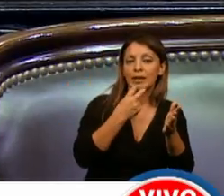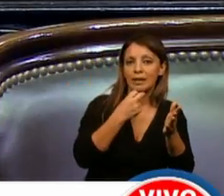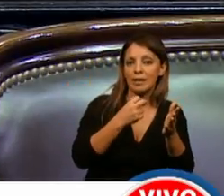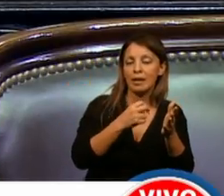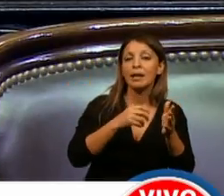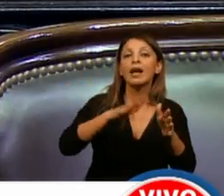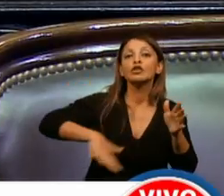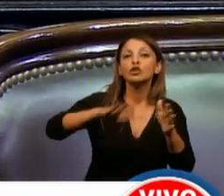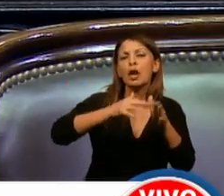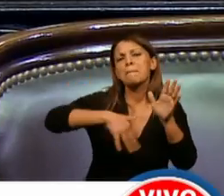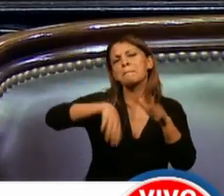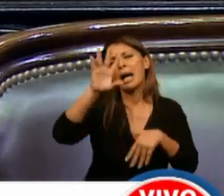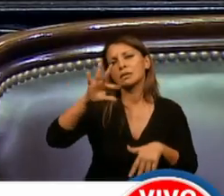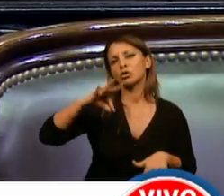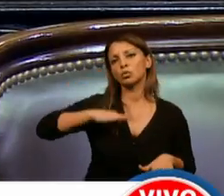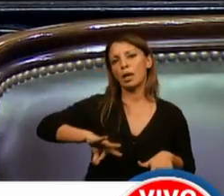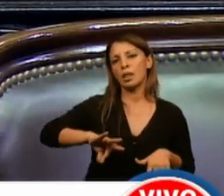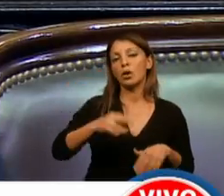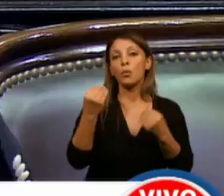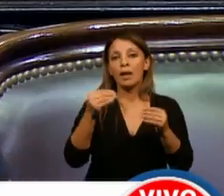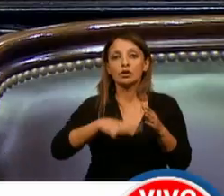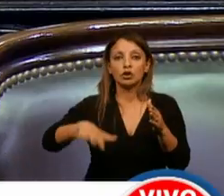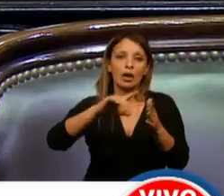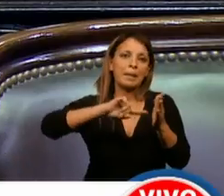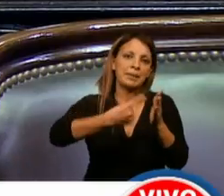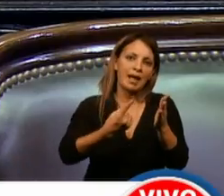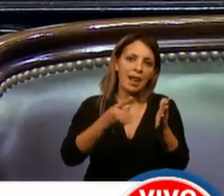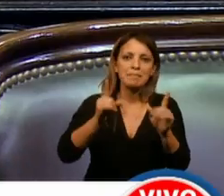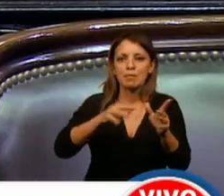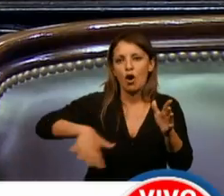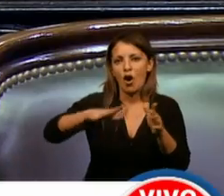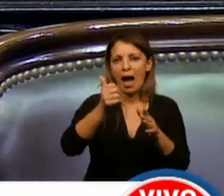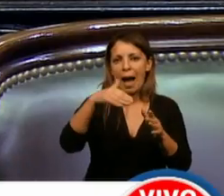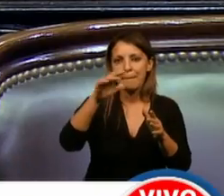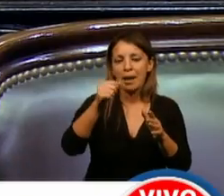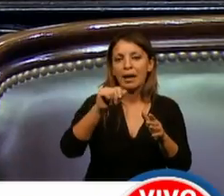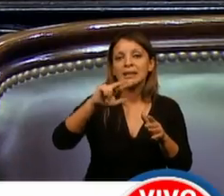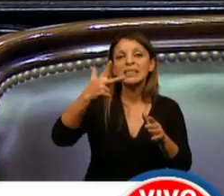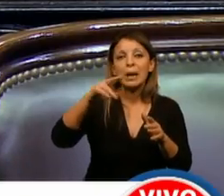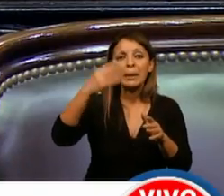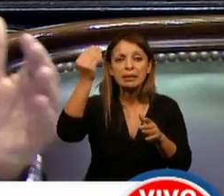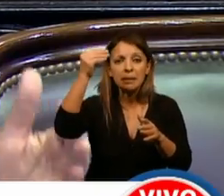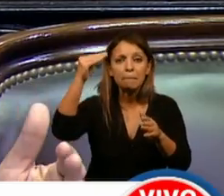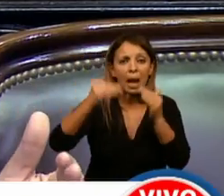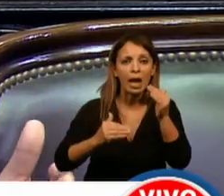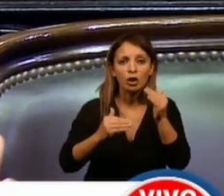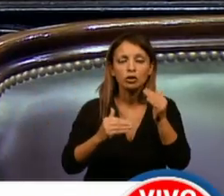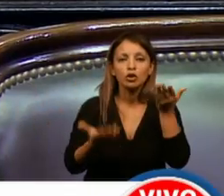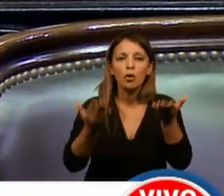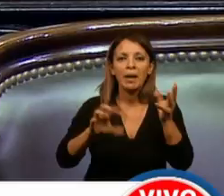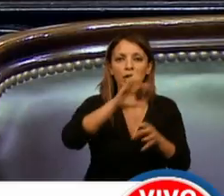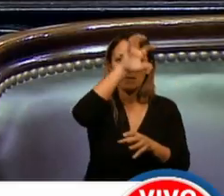adquisitivo existe en la argentina que es la zona de la capital y del amba paga tres veces menos lo que pagamos en el interior del